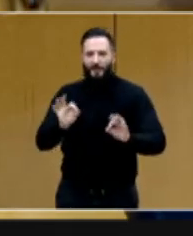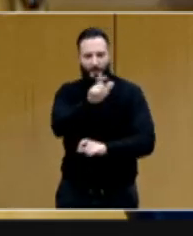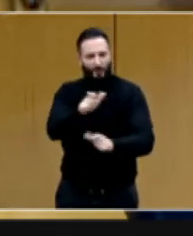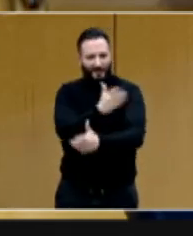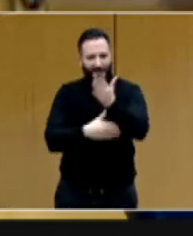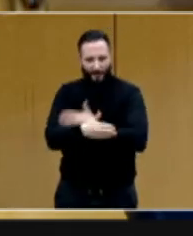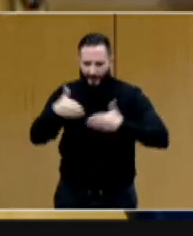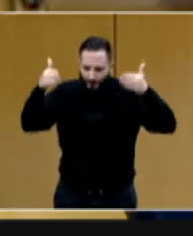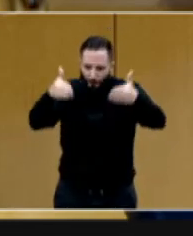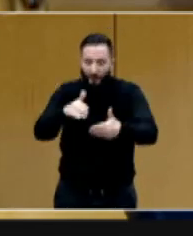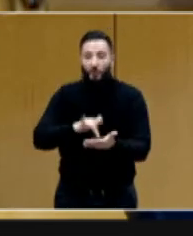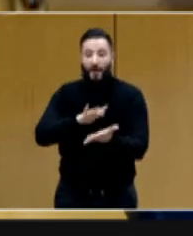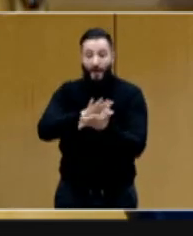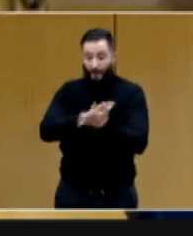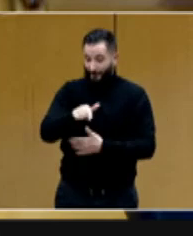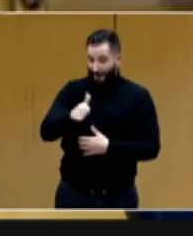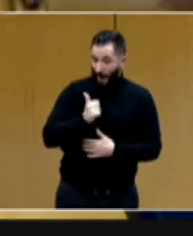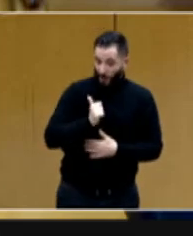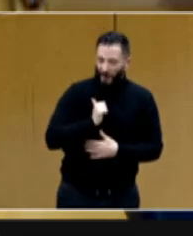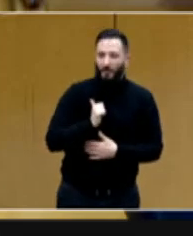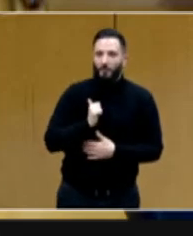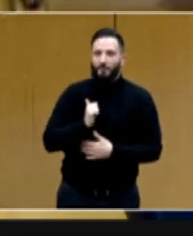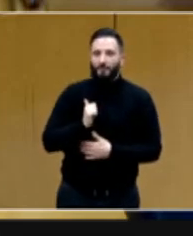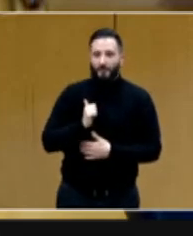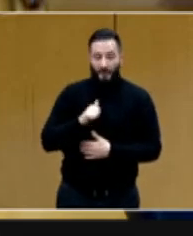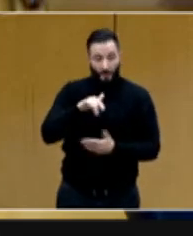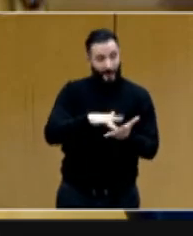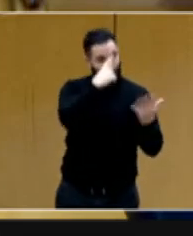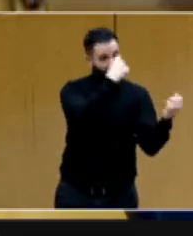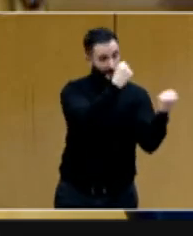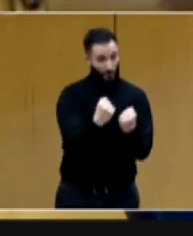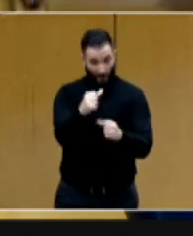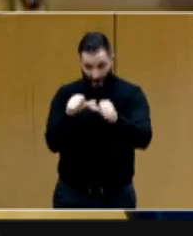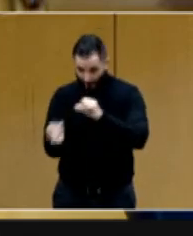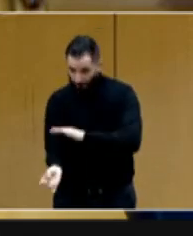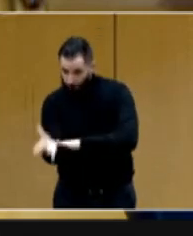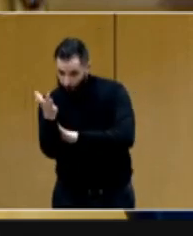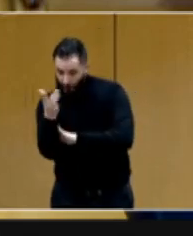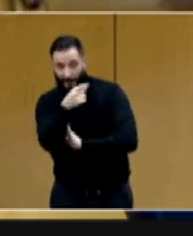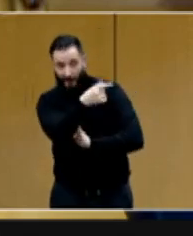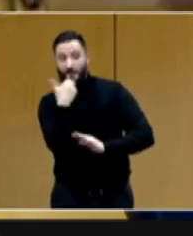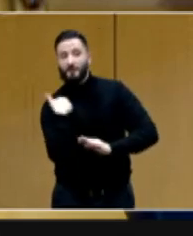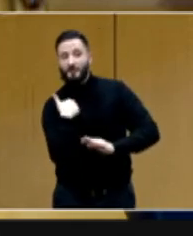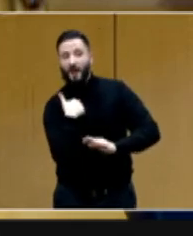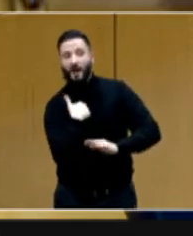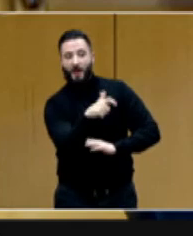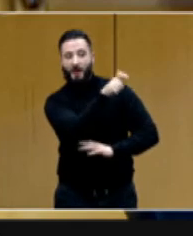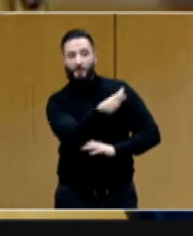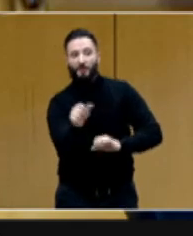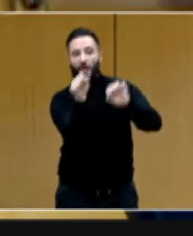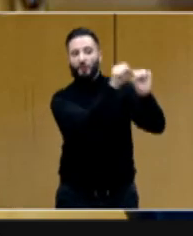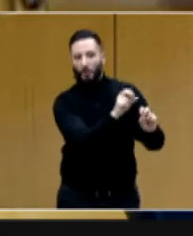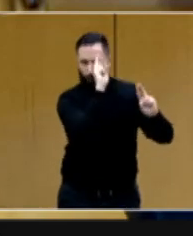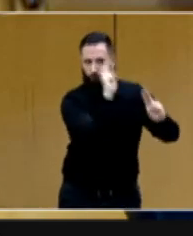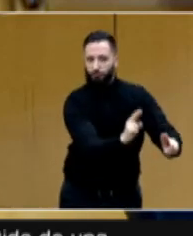aprovechó como he dicho para sacar a partido de una institución que no solo respetaba ya Los criterios de la convención sino que había sido